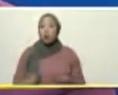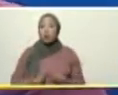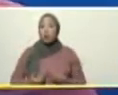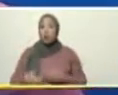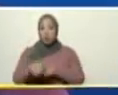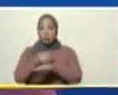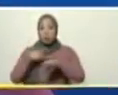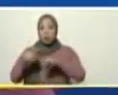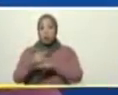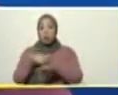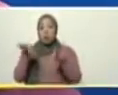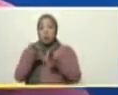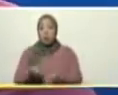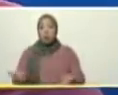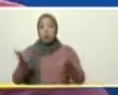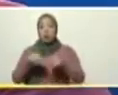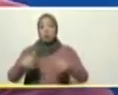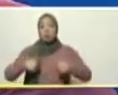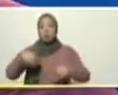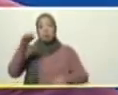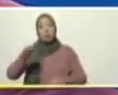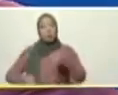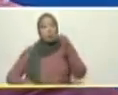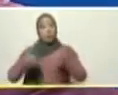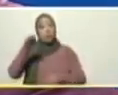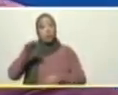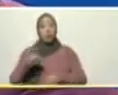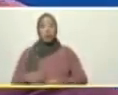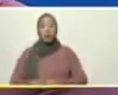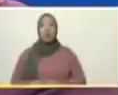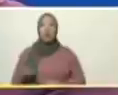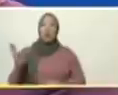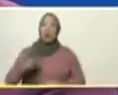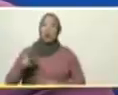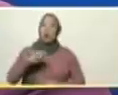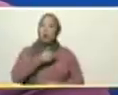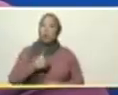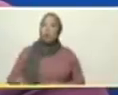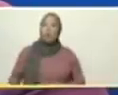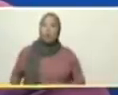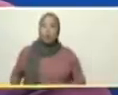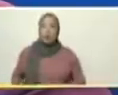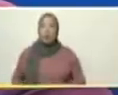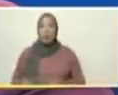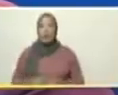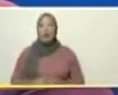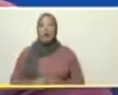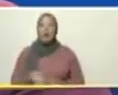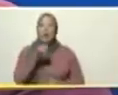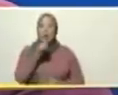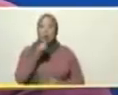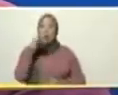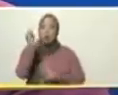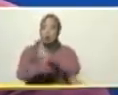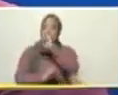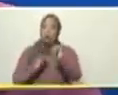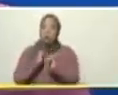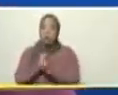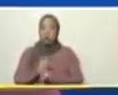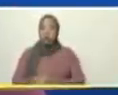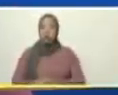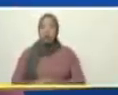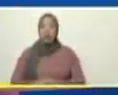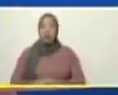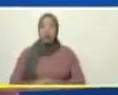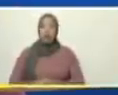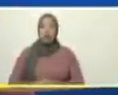gobierno no incide sobre la justicia, no hay ninguno, presidente, a pesar de todos los informes internacionales. Entonces parece